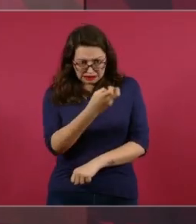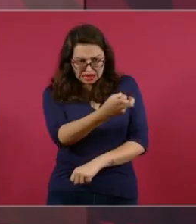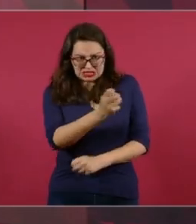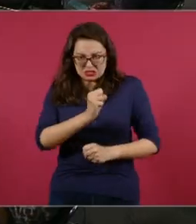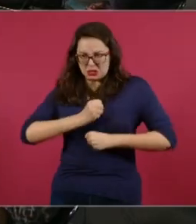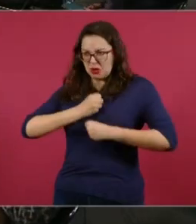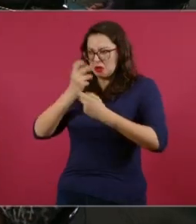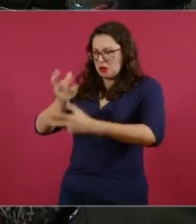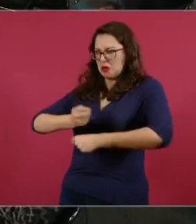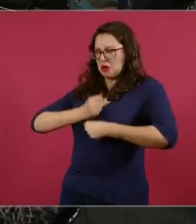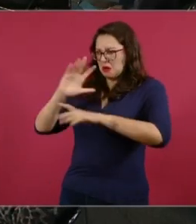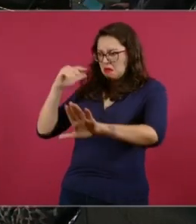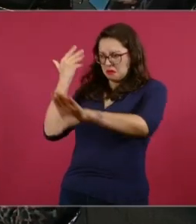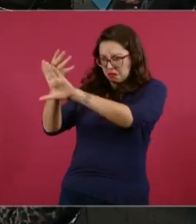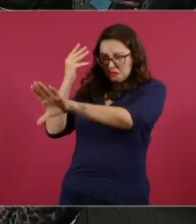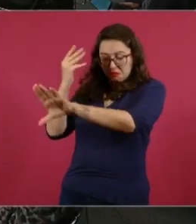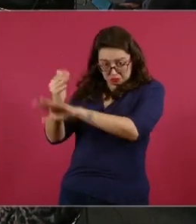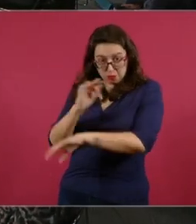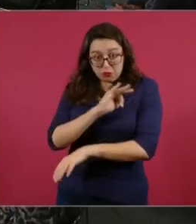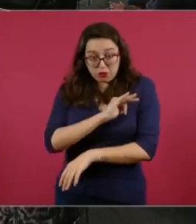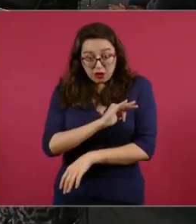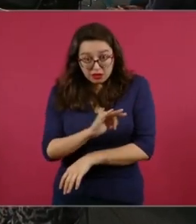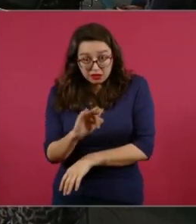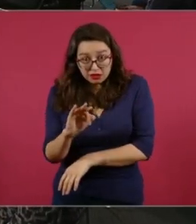y todos los medios, ¿no?